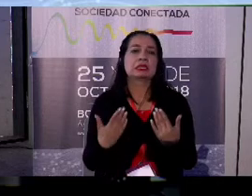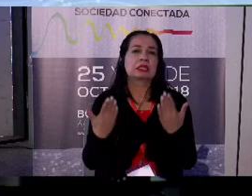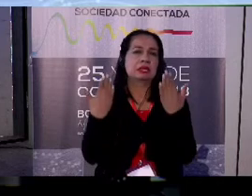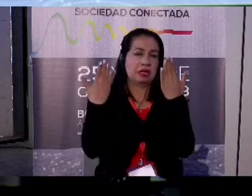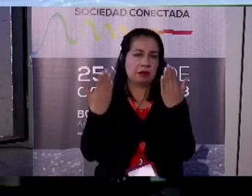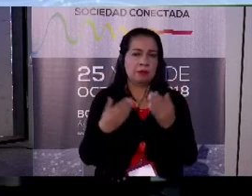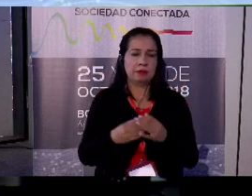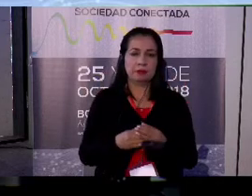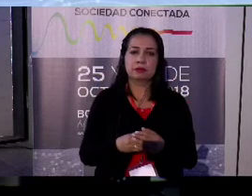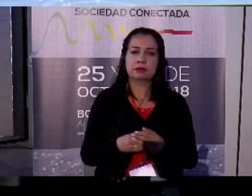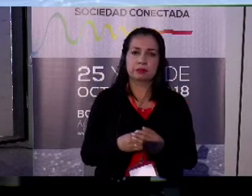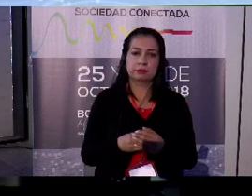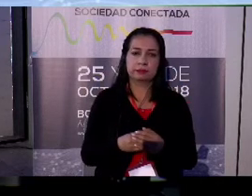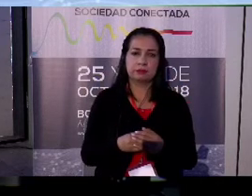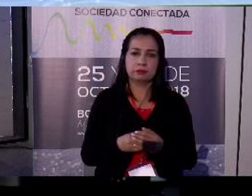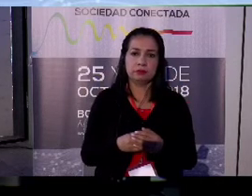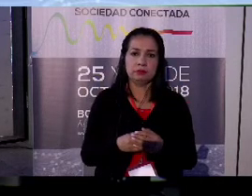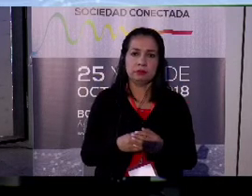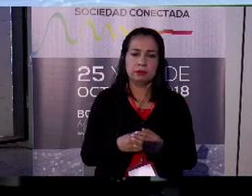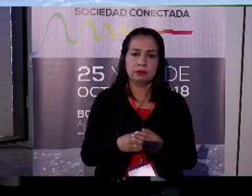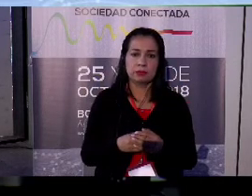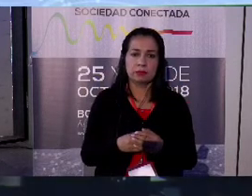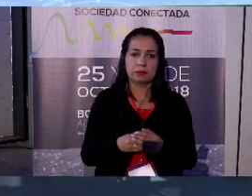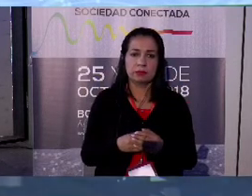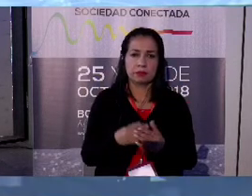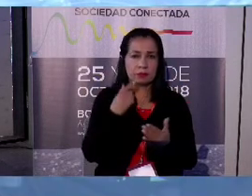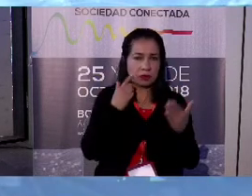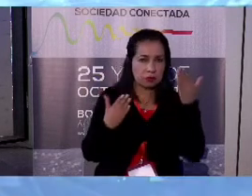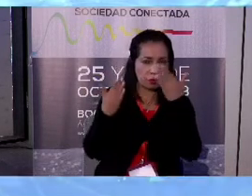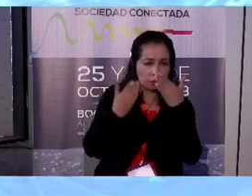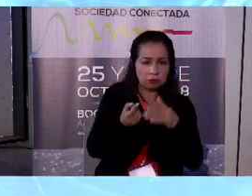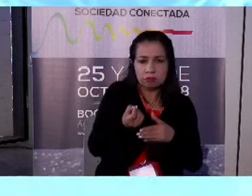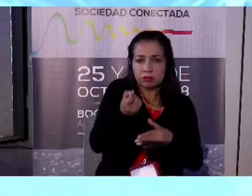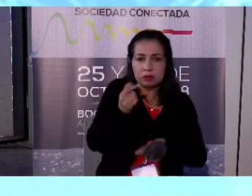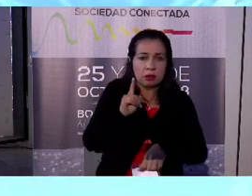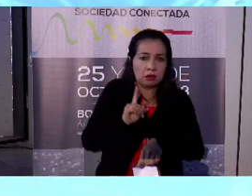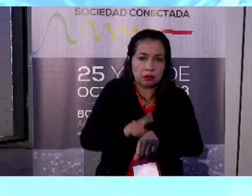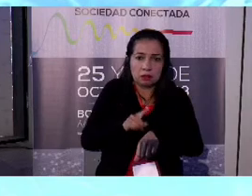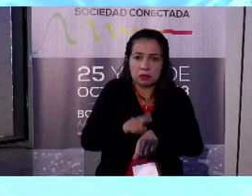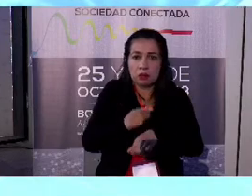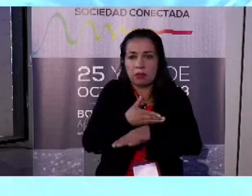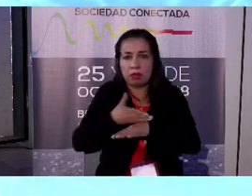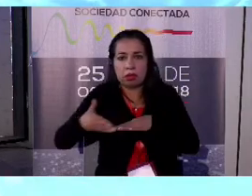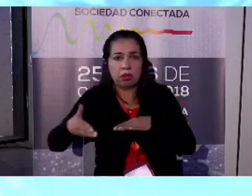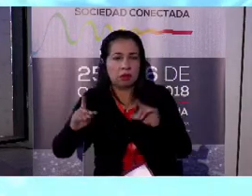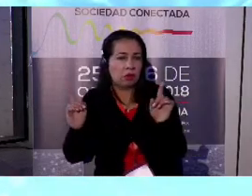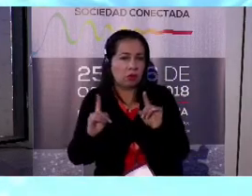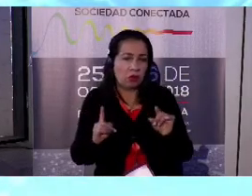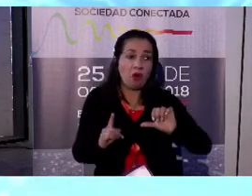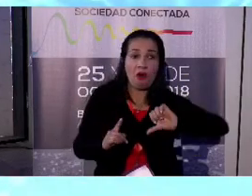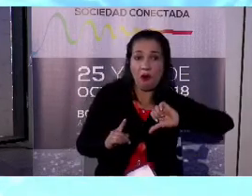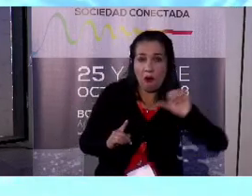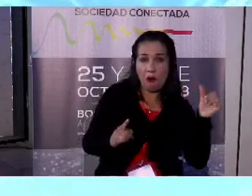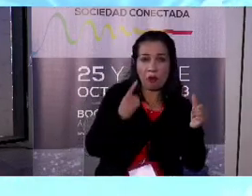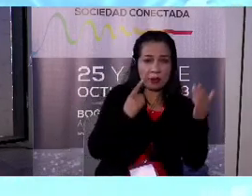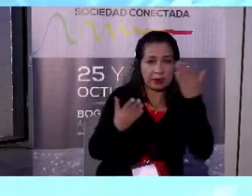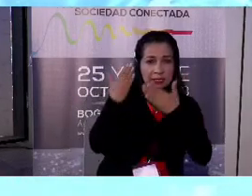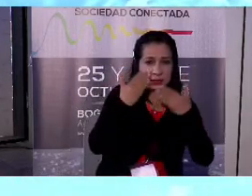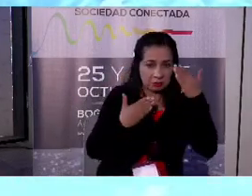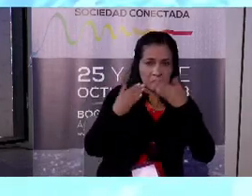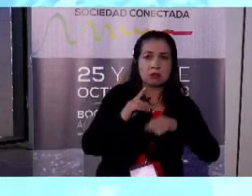eh digamos llevar a cabo pero muy cortas no toma tanto como las otras simulaciones en las